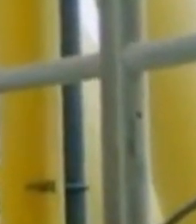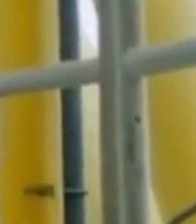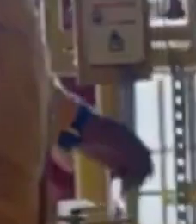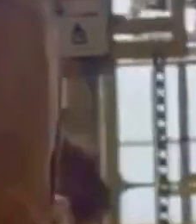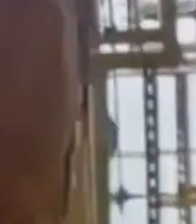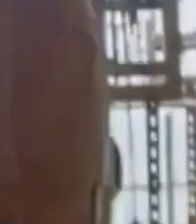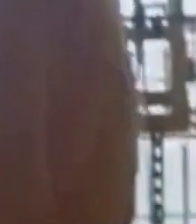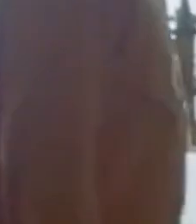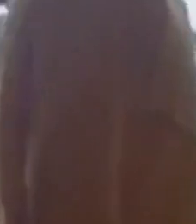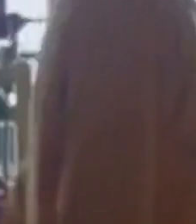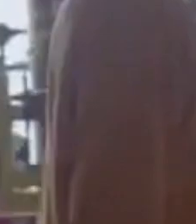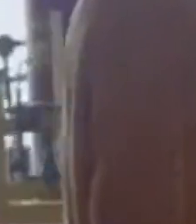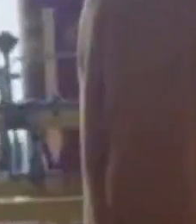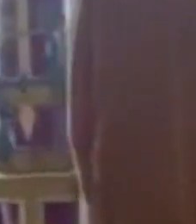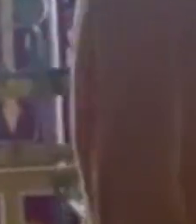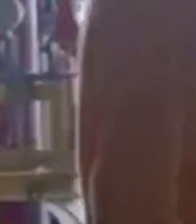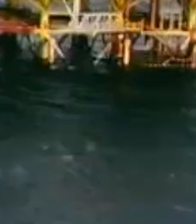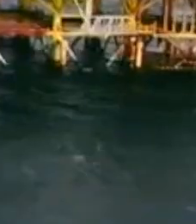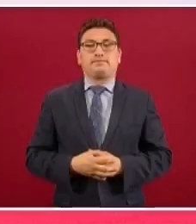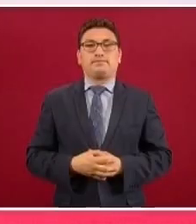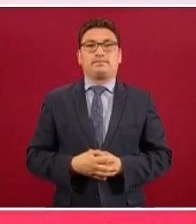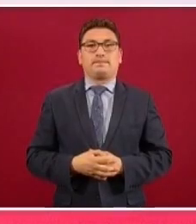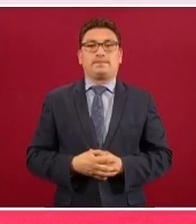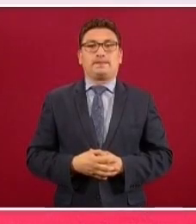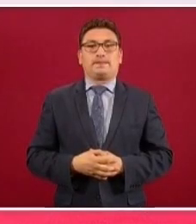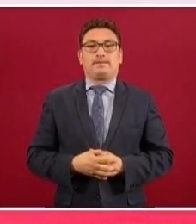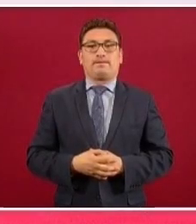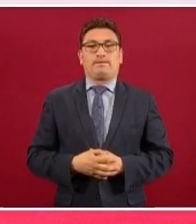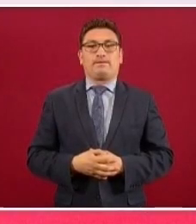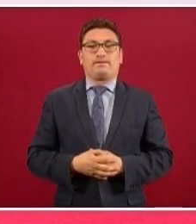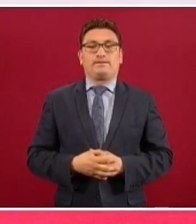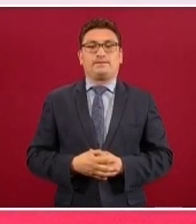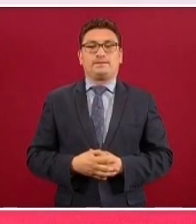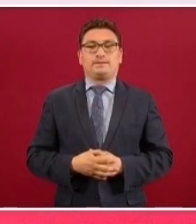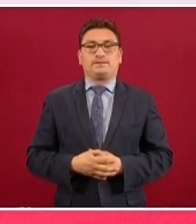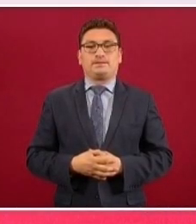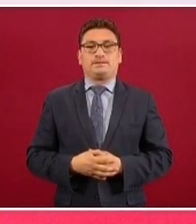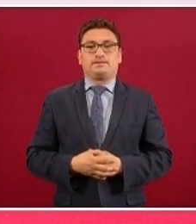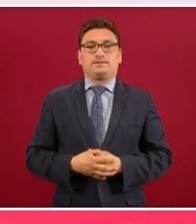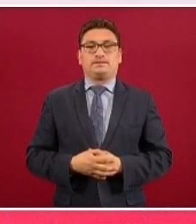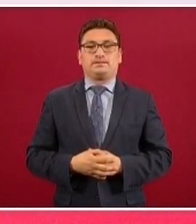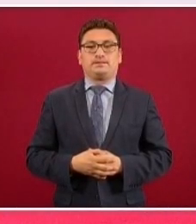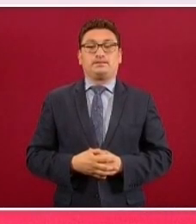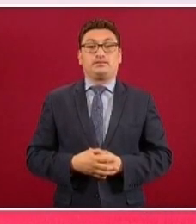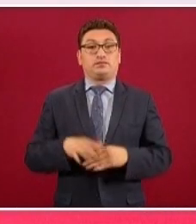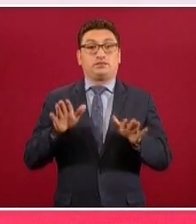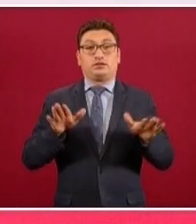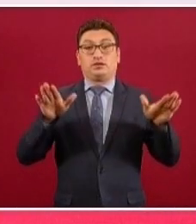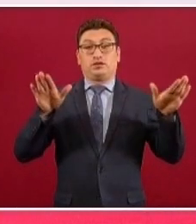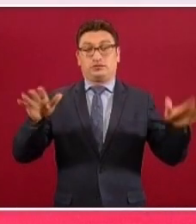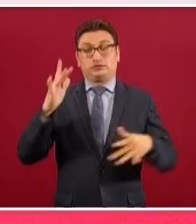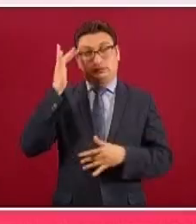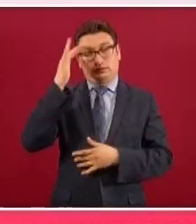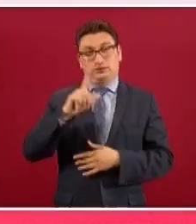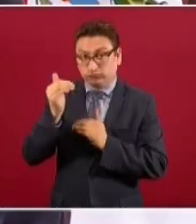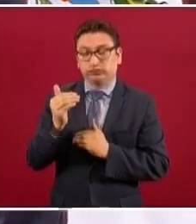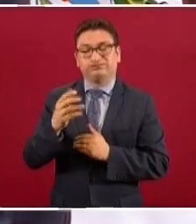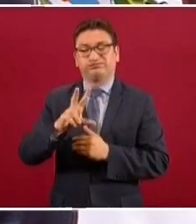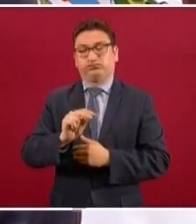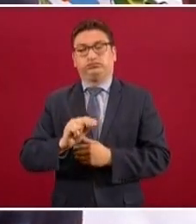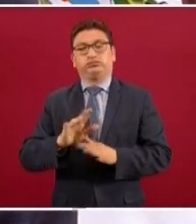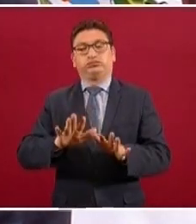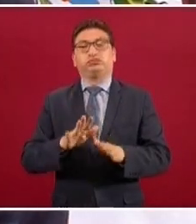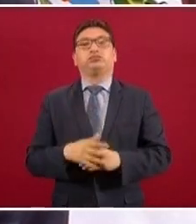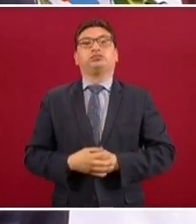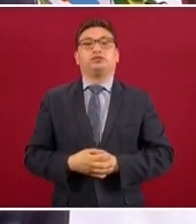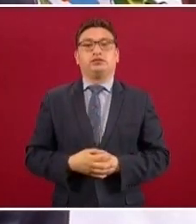carga fiscal y se garantiza el abasto de energía eléctrica en todo el país al dar su informe trimestral y plan de reactivación